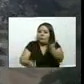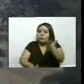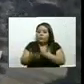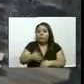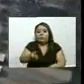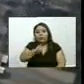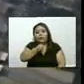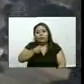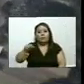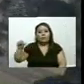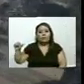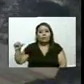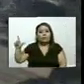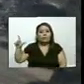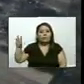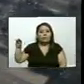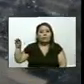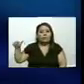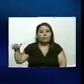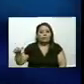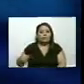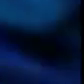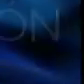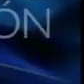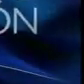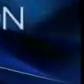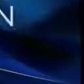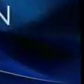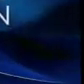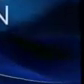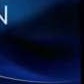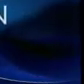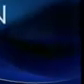Ana María García, Associated Press.